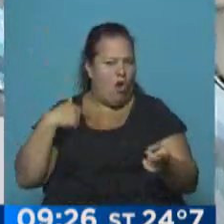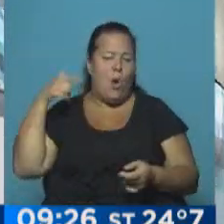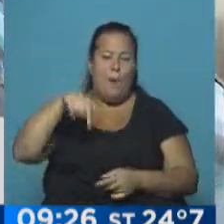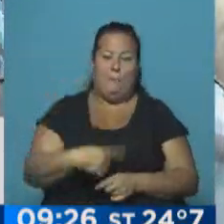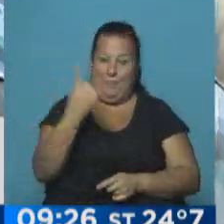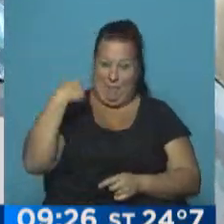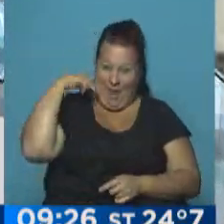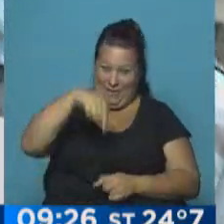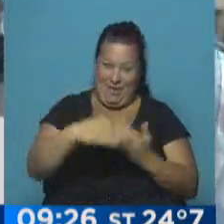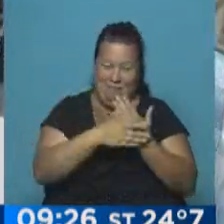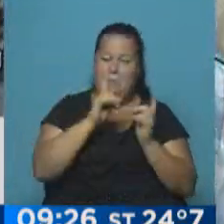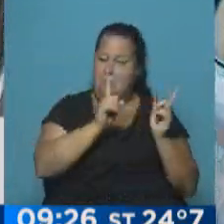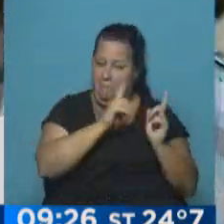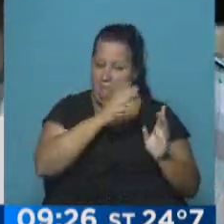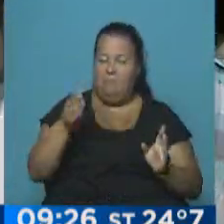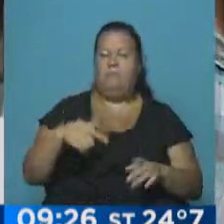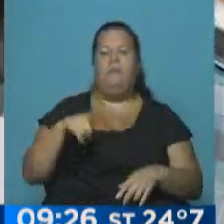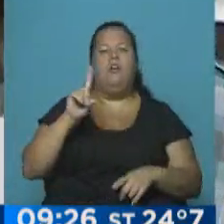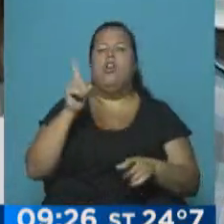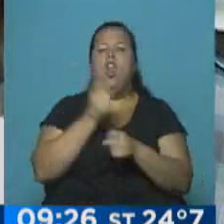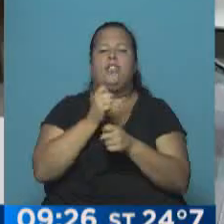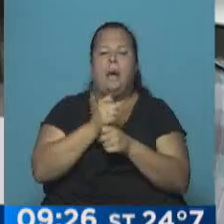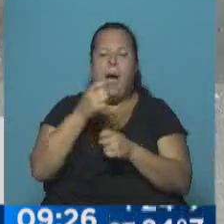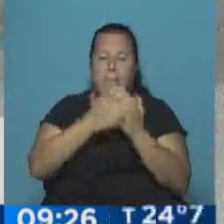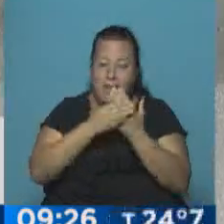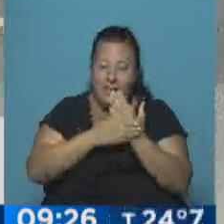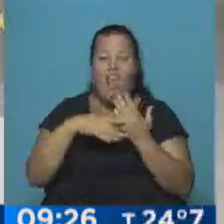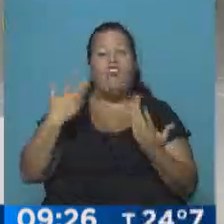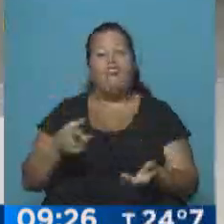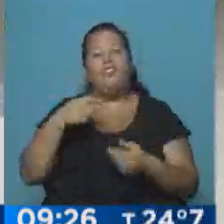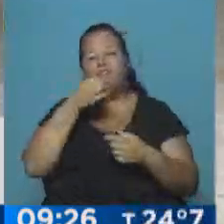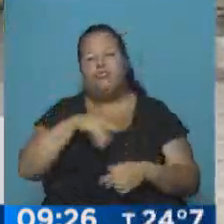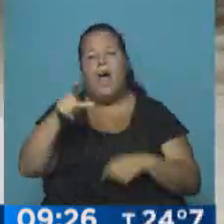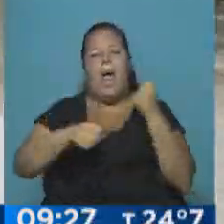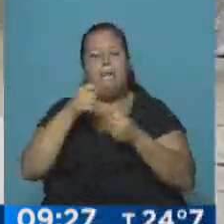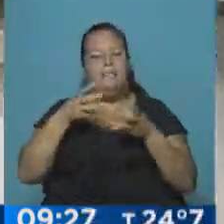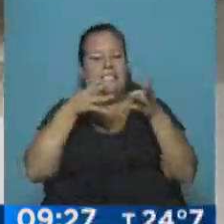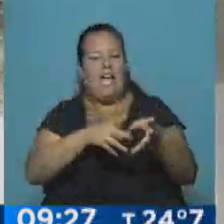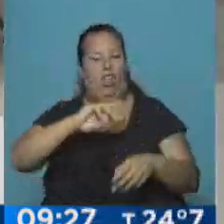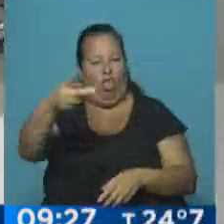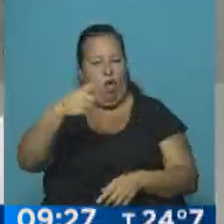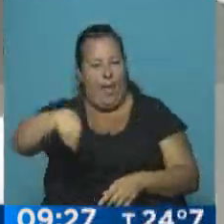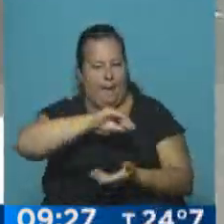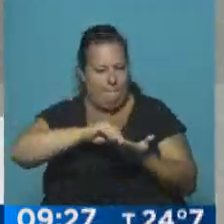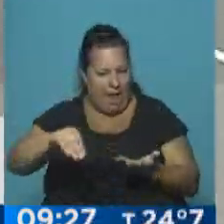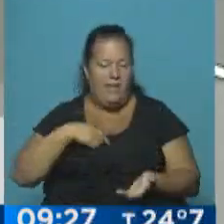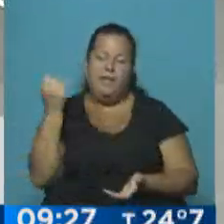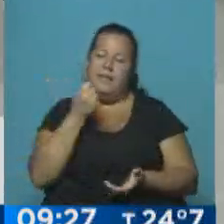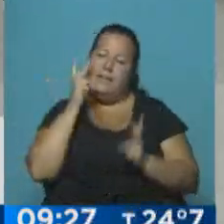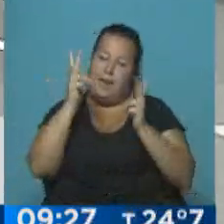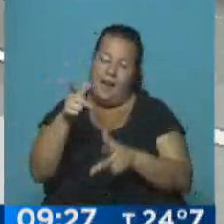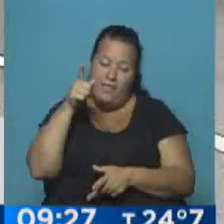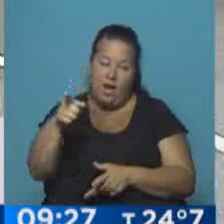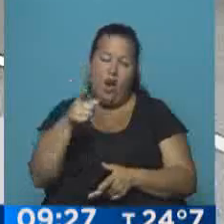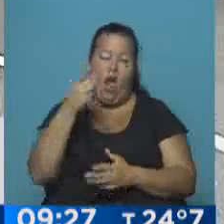por primera vez al ministerio. La inacción del ministerio ha permitido que la empresa profundice su ataque contra nosotros. Le recalcamos todo eso